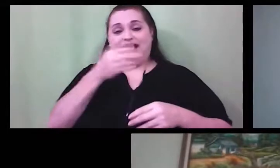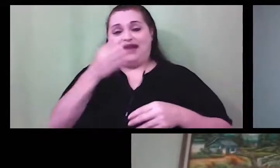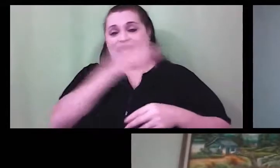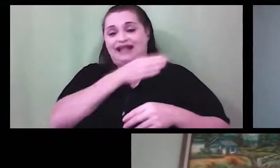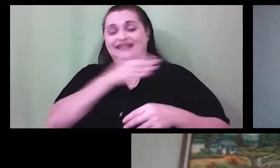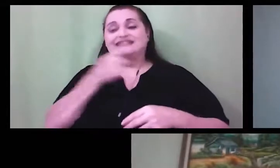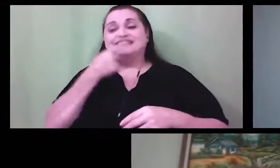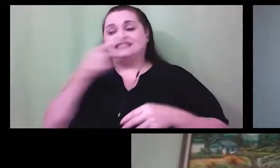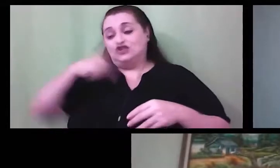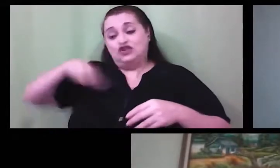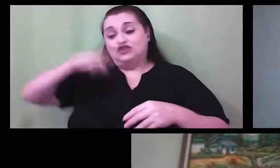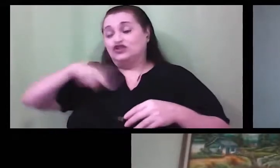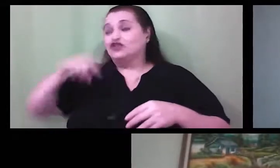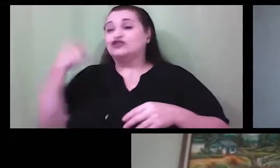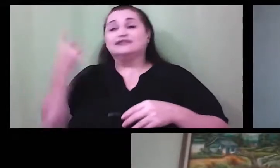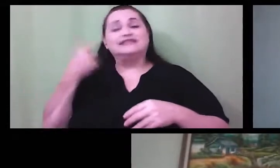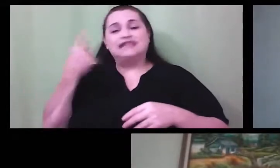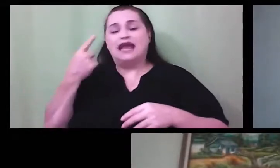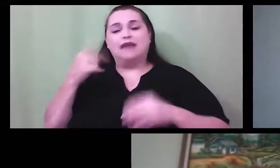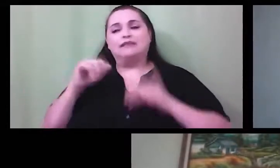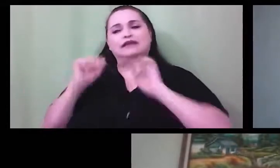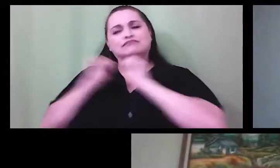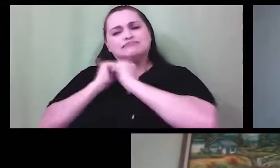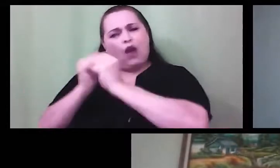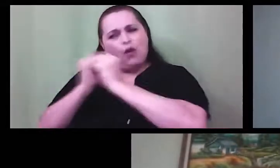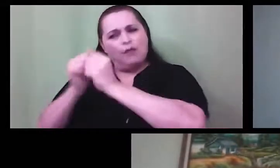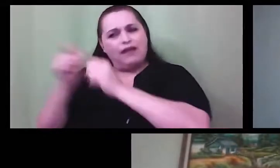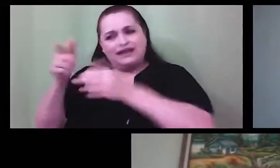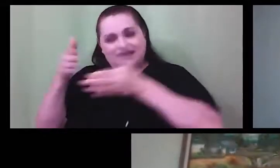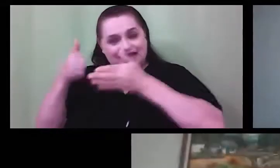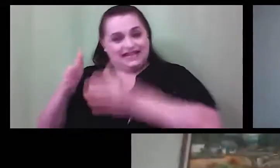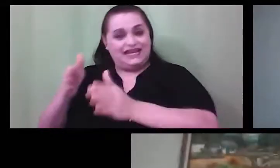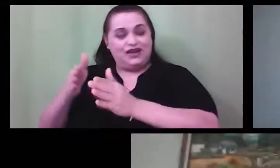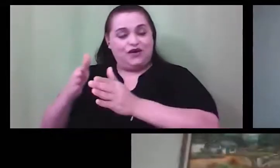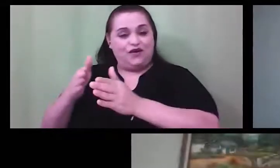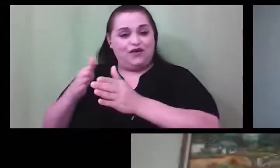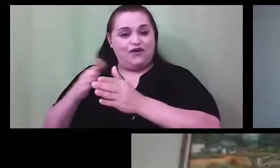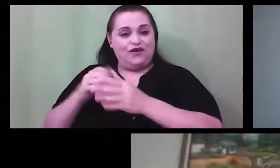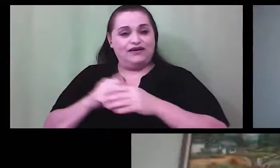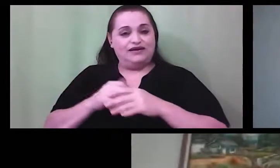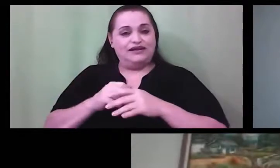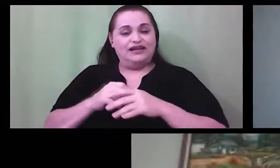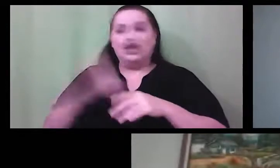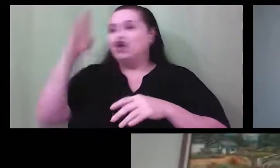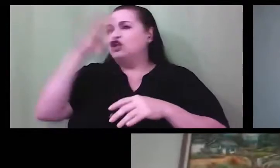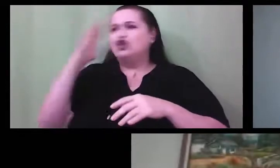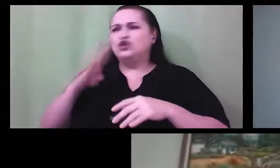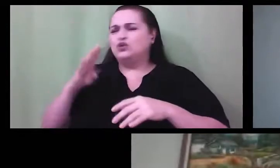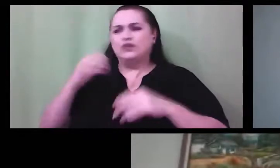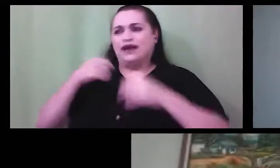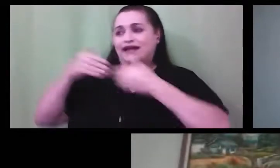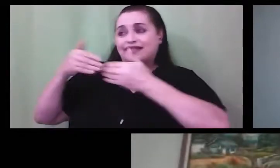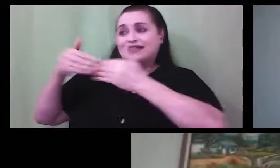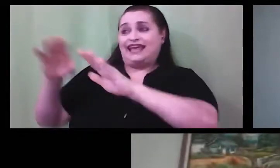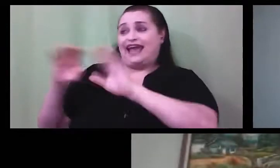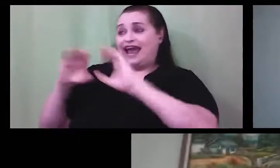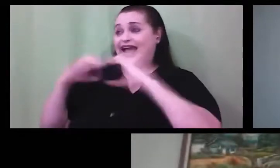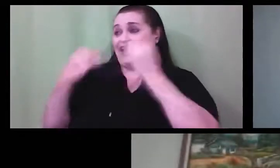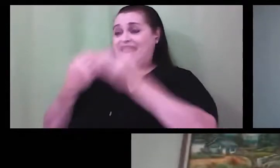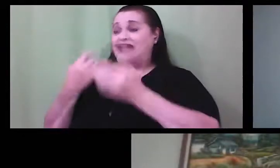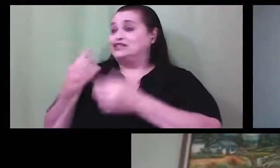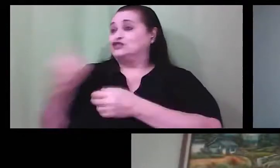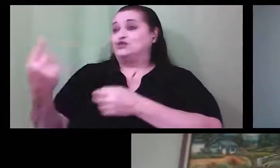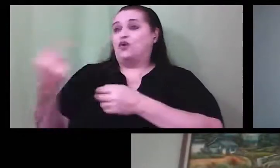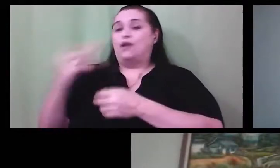porque nosotros siempre hemos tenido que estar acompañando a nuestro hijo. Eh, Nunca lo hemos dejado en clase solos. La mamá